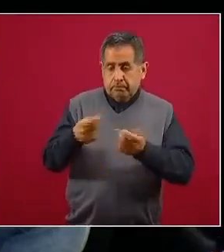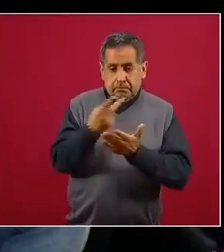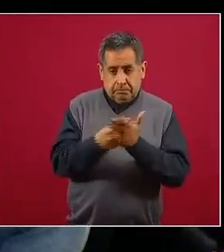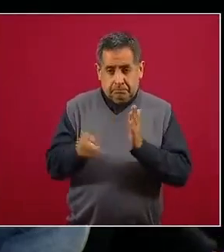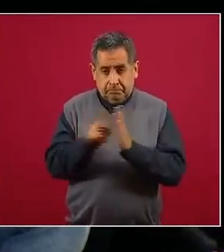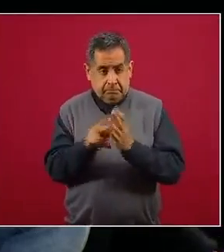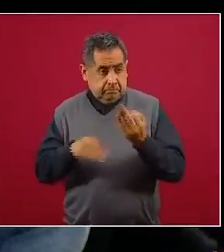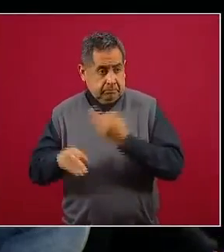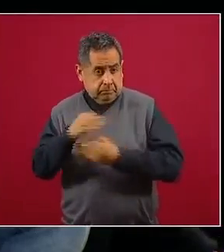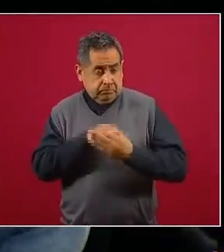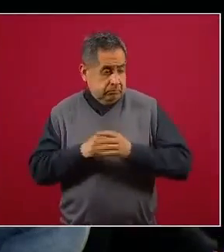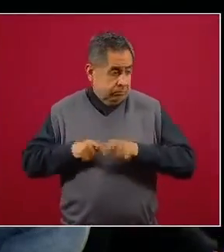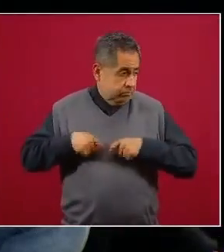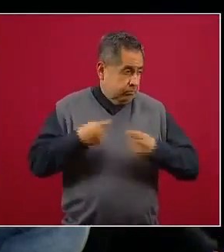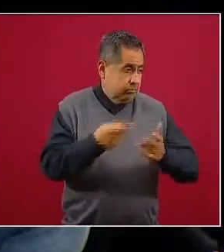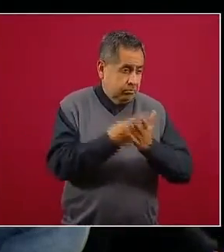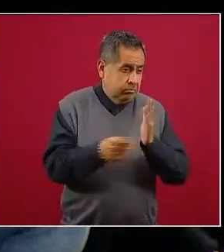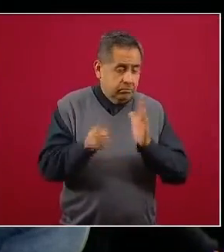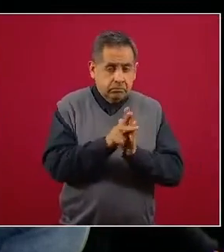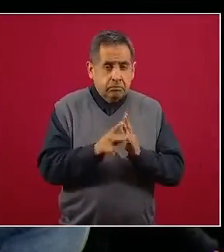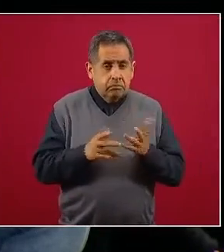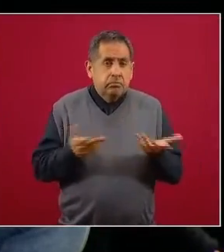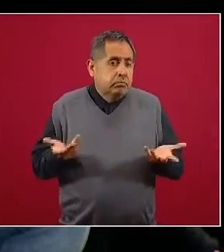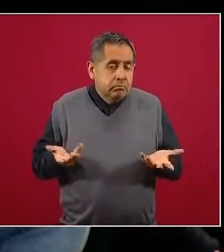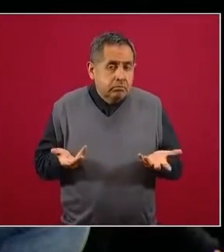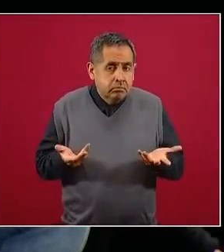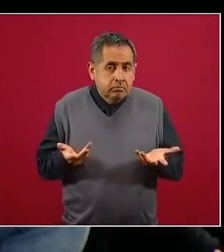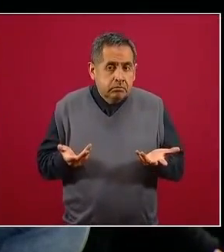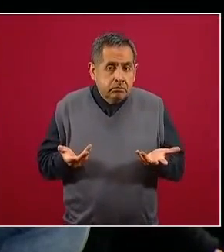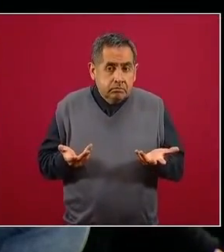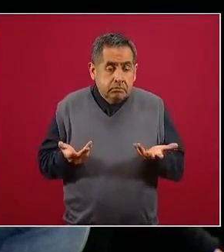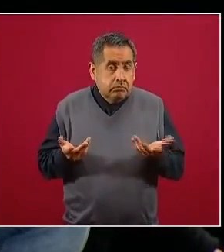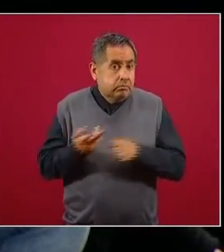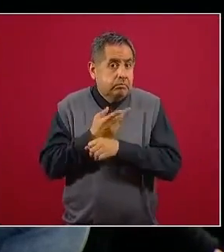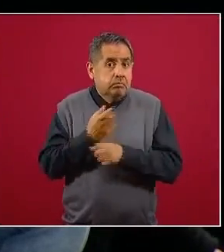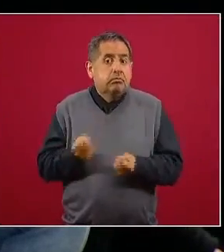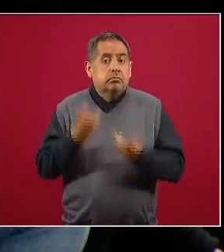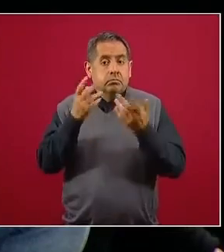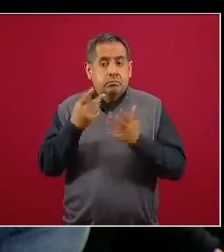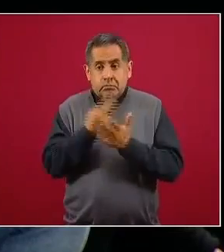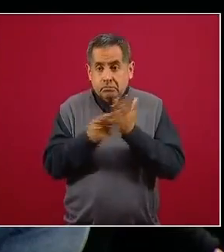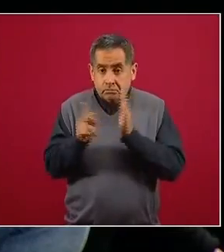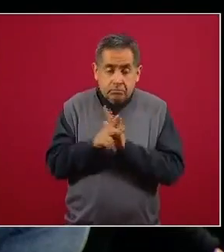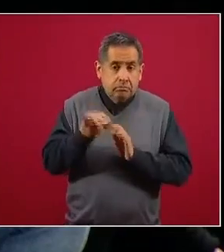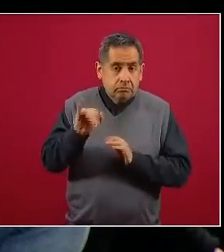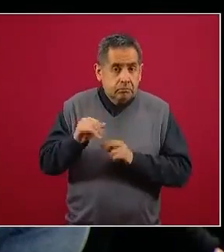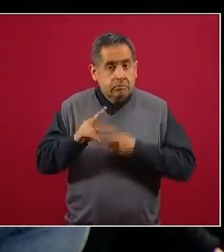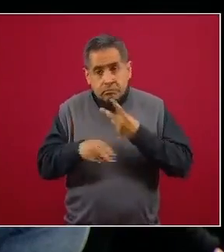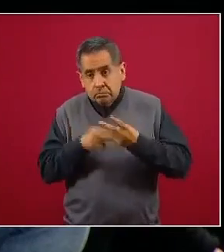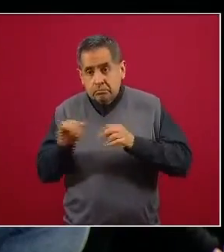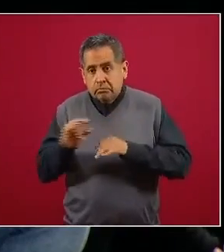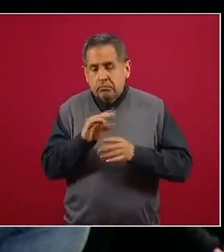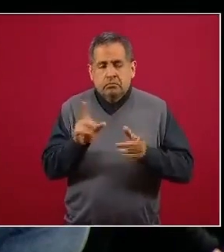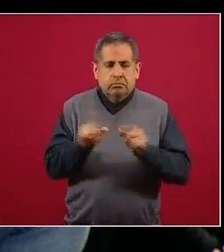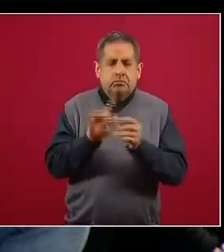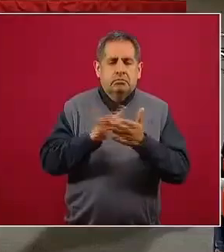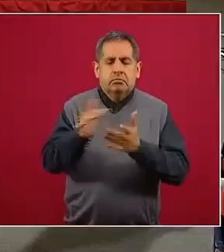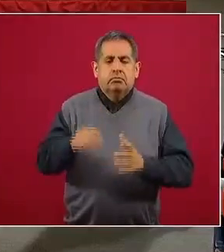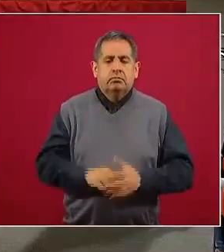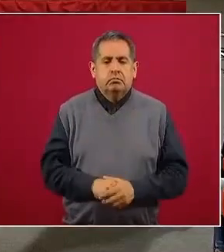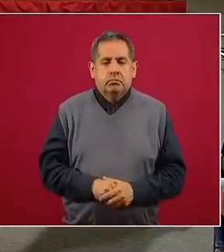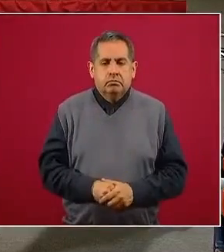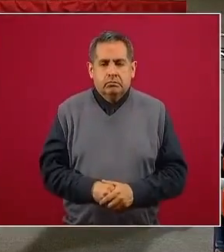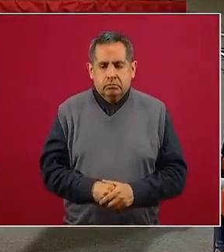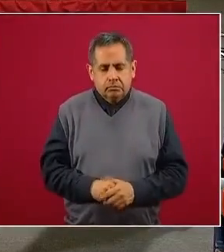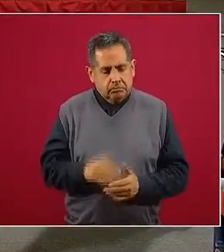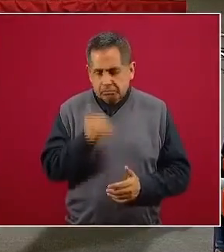todo el personal que se tenía en situación precaria, pues ¿qué porcentaje se lleva? ¿Se ha avanzado o no se ha avanzado? Gracias. Nada